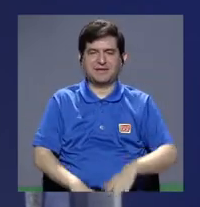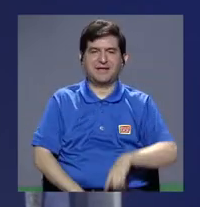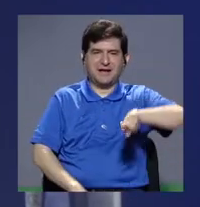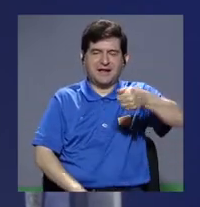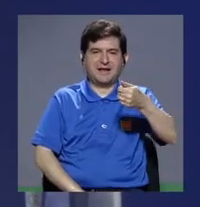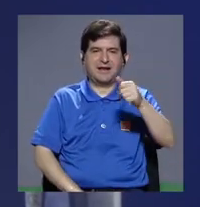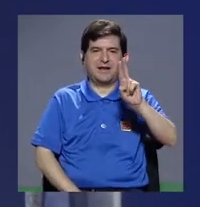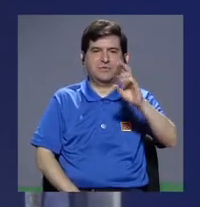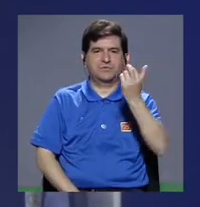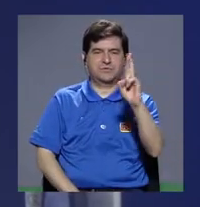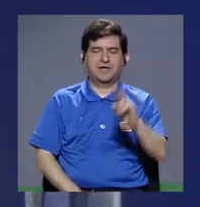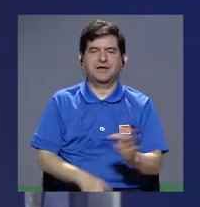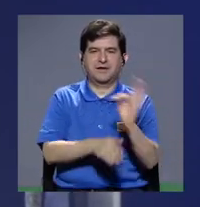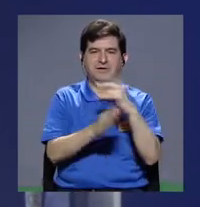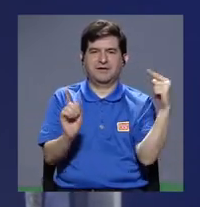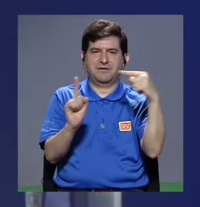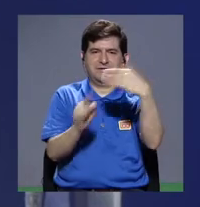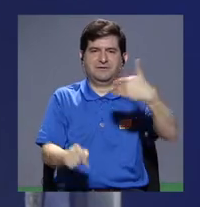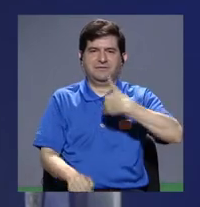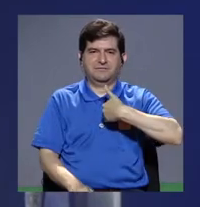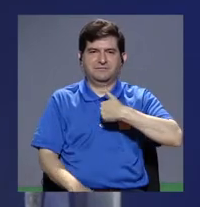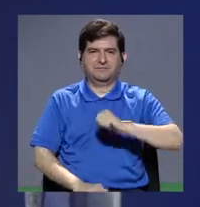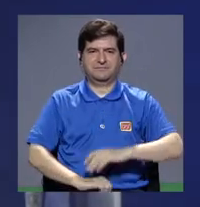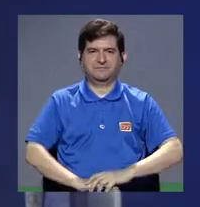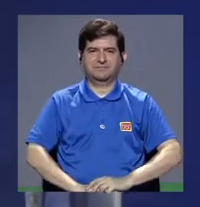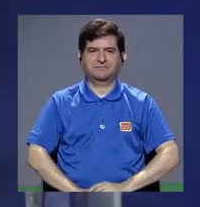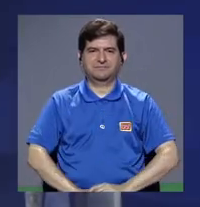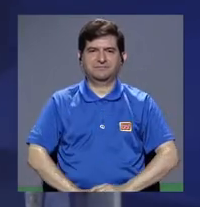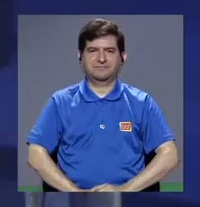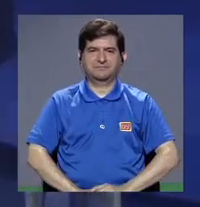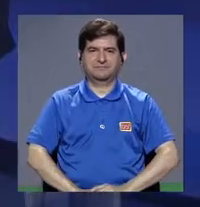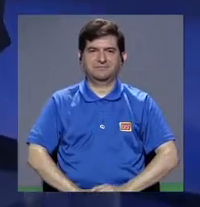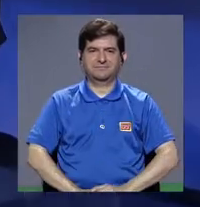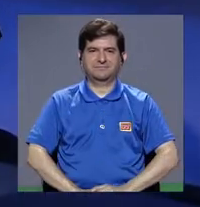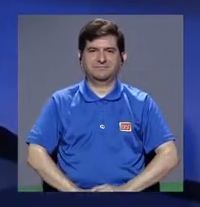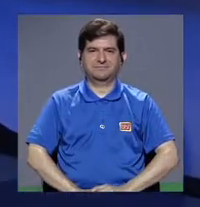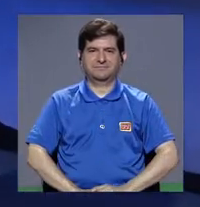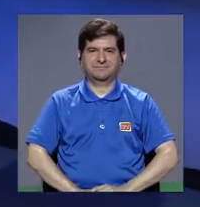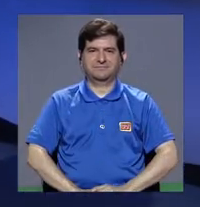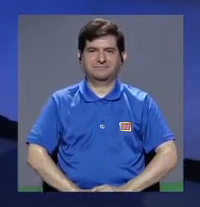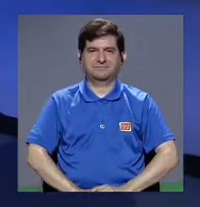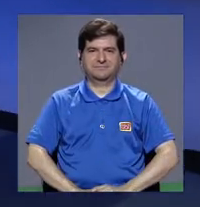aquí en canal user en donde hacemos televisión con sentido